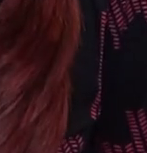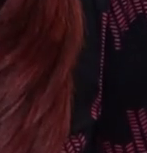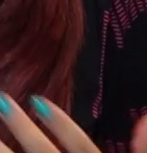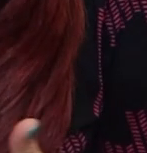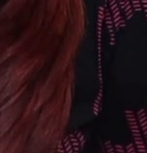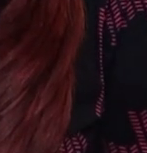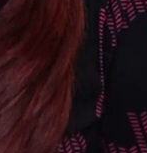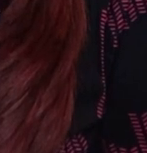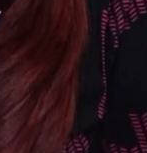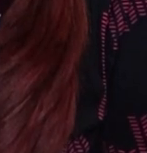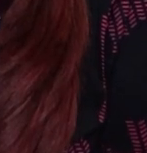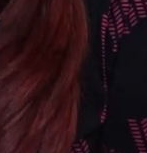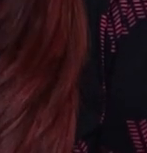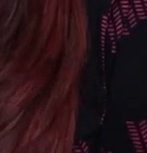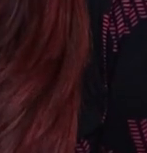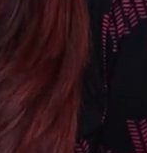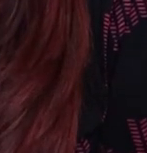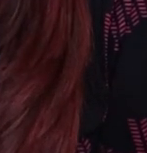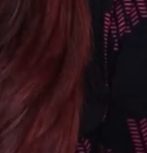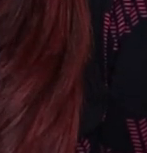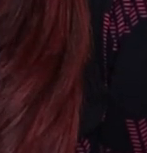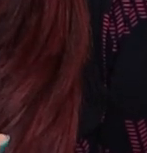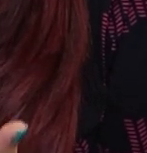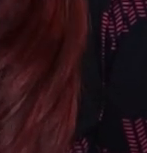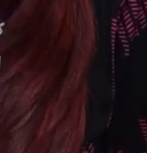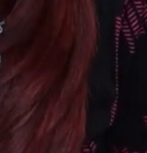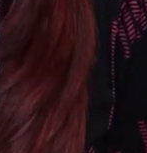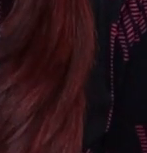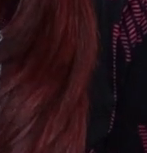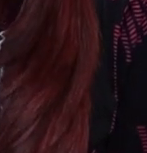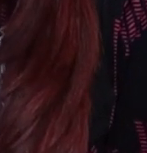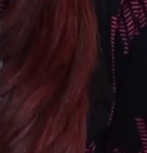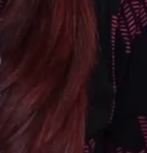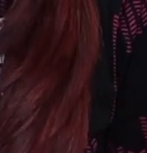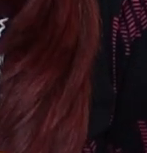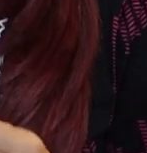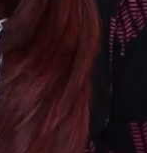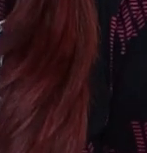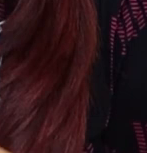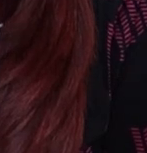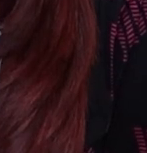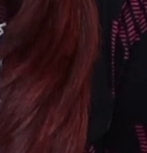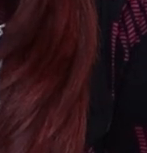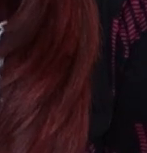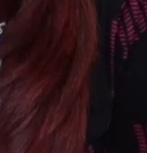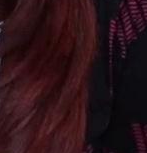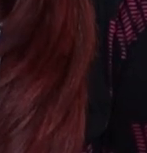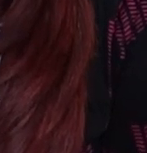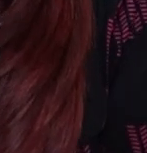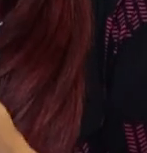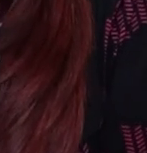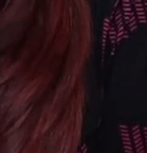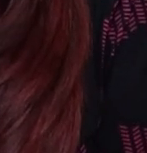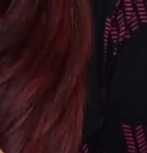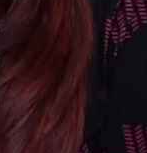Pues les cuento que me emocioné, o sea, me pareció algo como tan bonito de verdad. Definitivamente se muestra una vez más